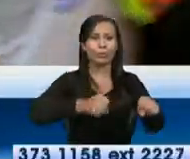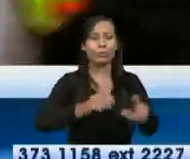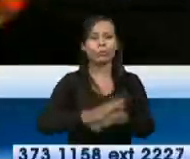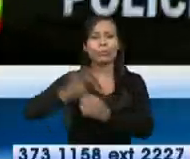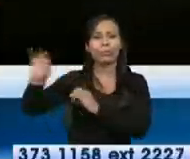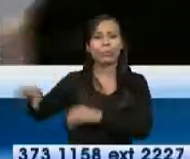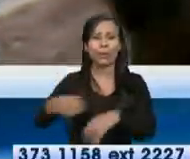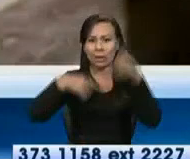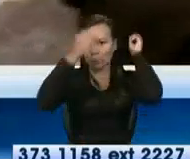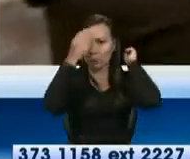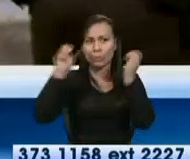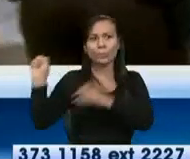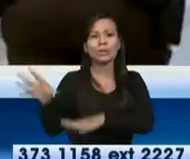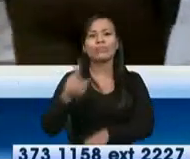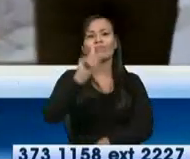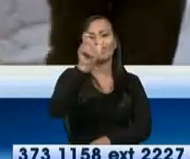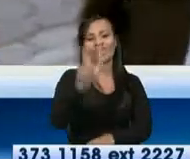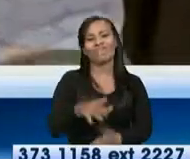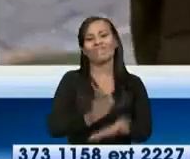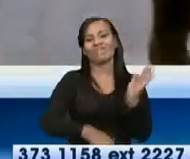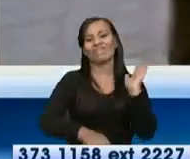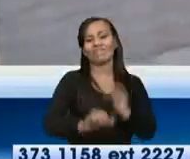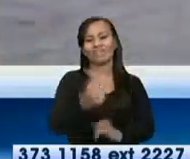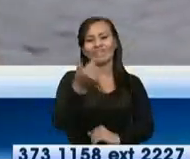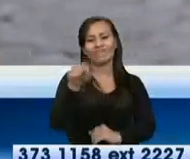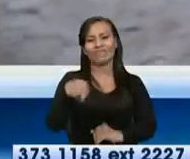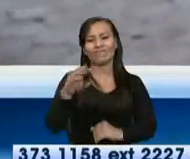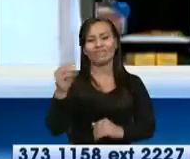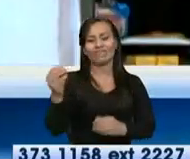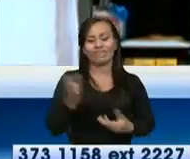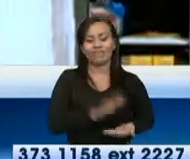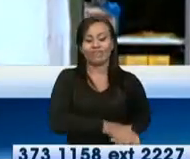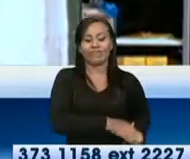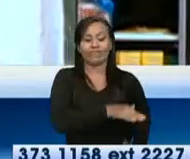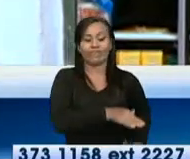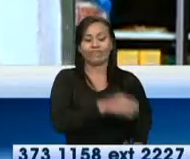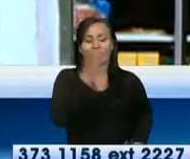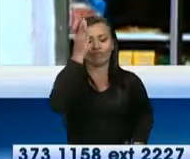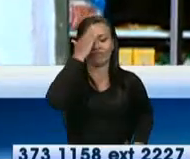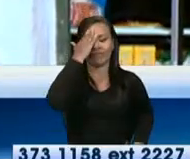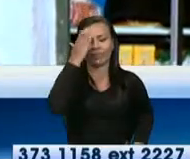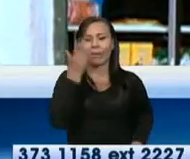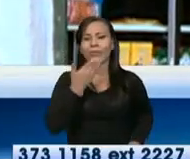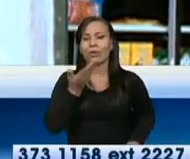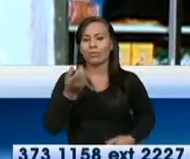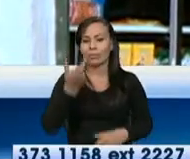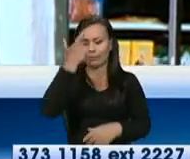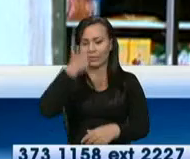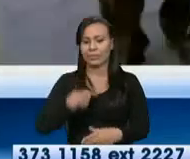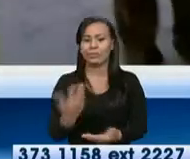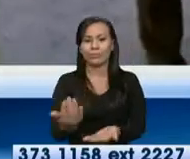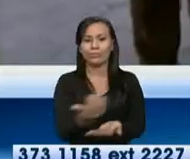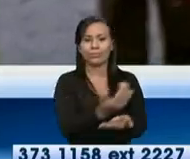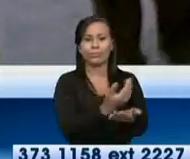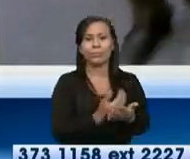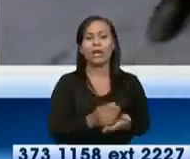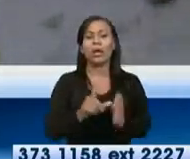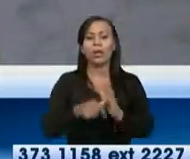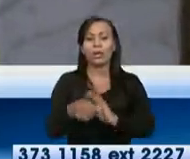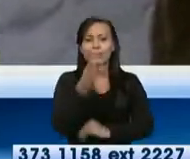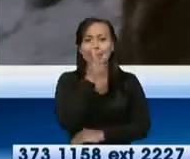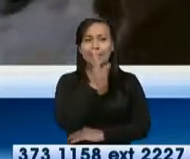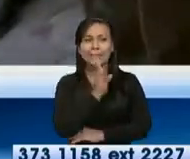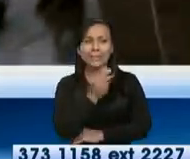de ellos se habría llevado los $10,000. Aparentemente sabían de los movimientos de los recaudadores, entonces esperaron con